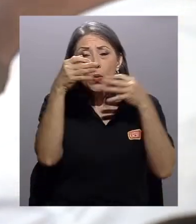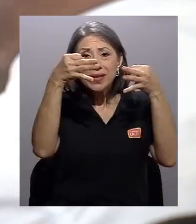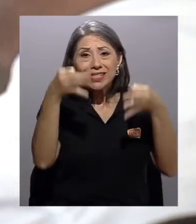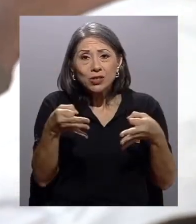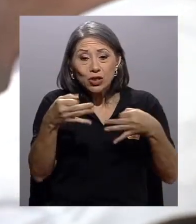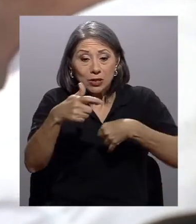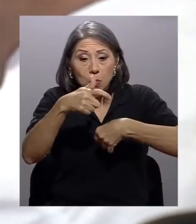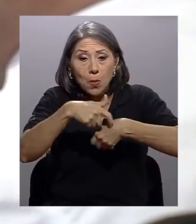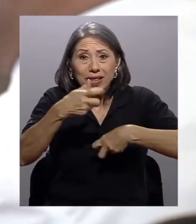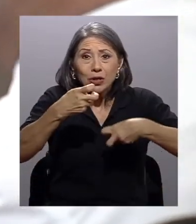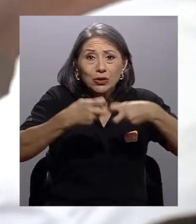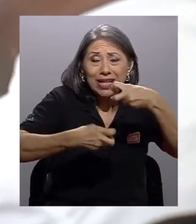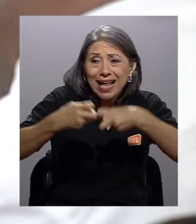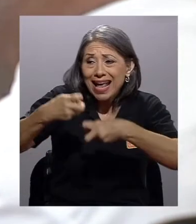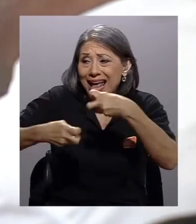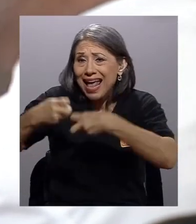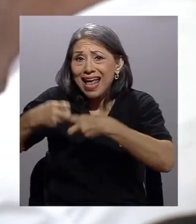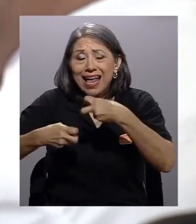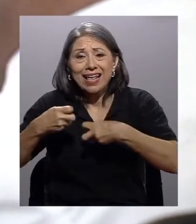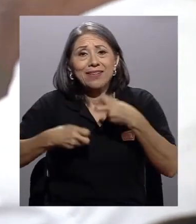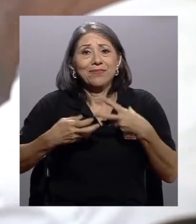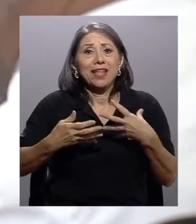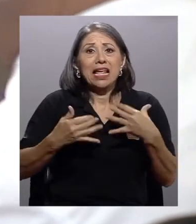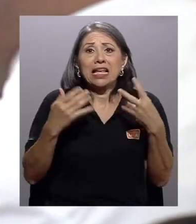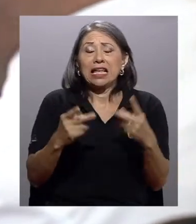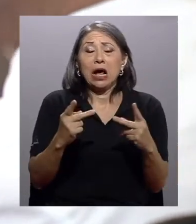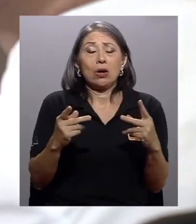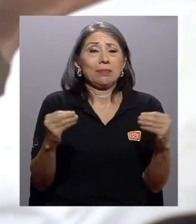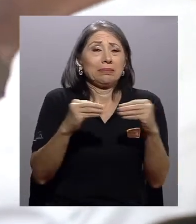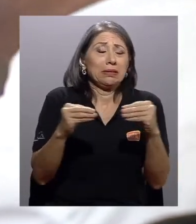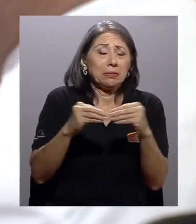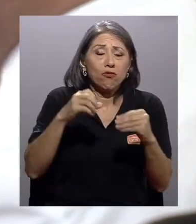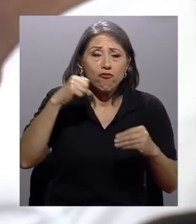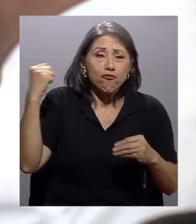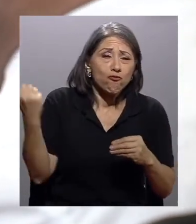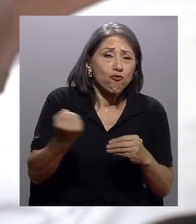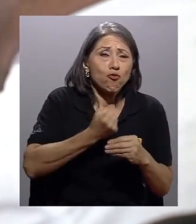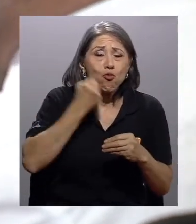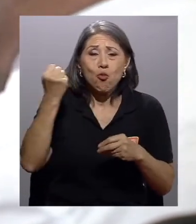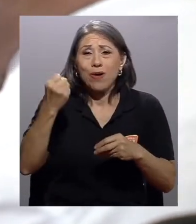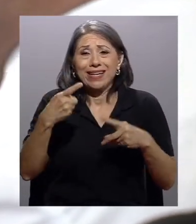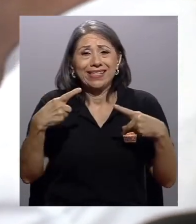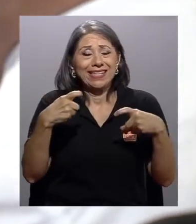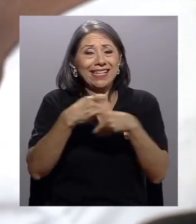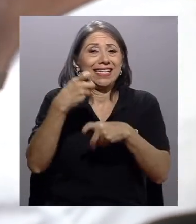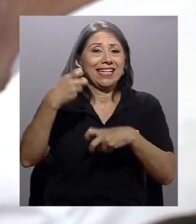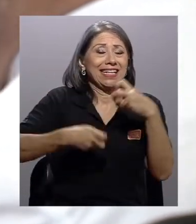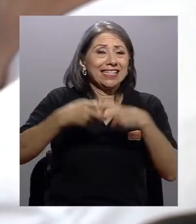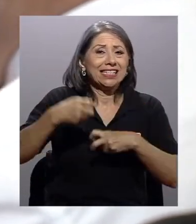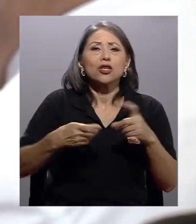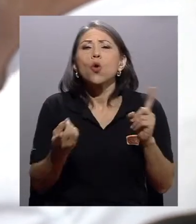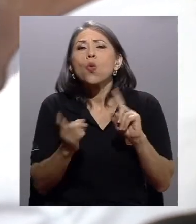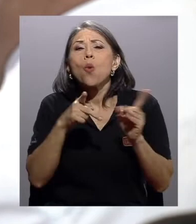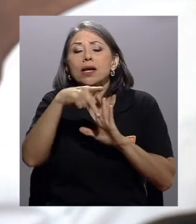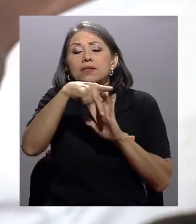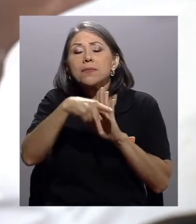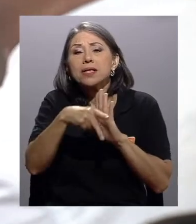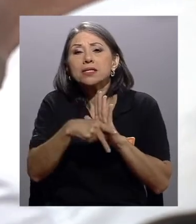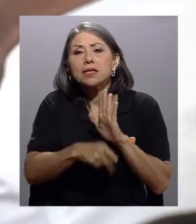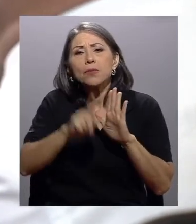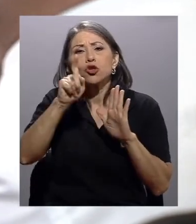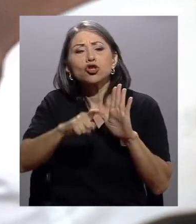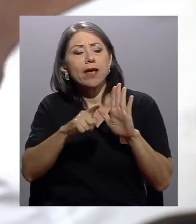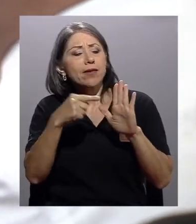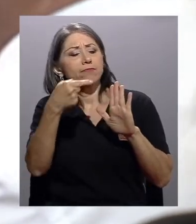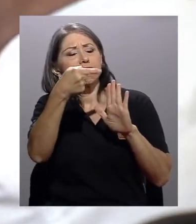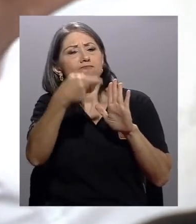esos estados de crisis, de exacerbación, de crisis de los principios que deben regirse desde el